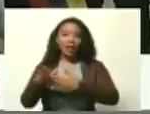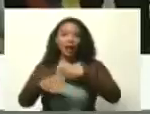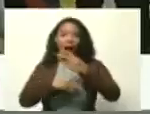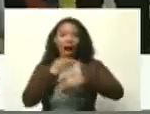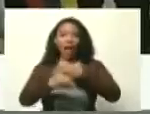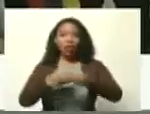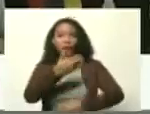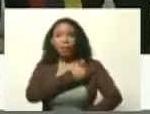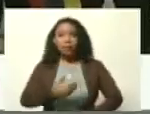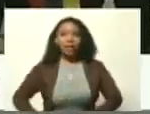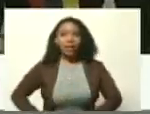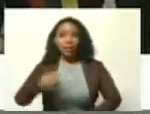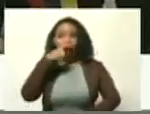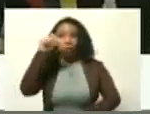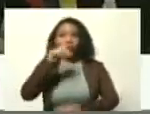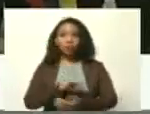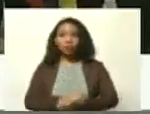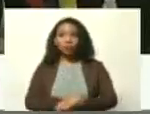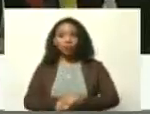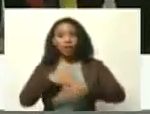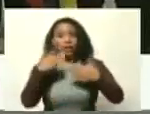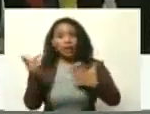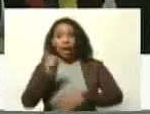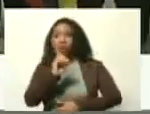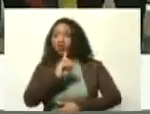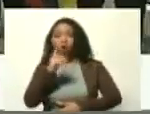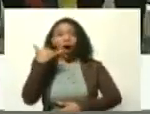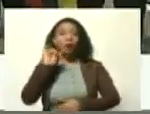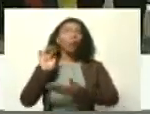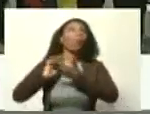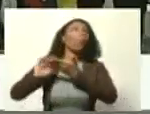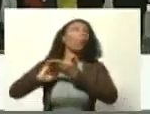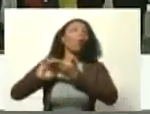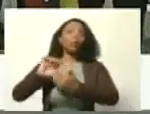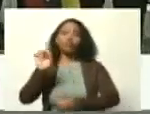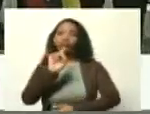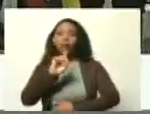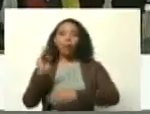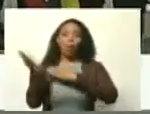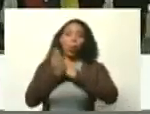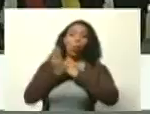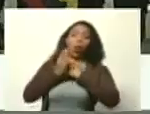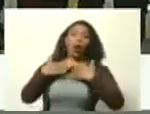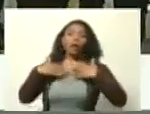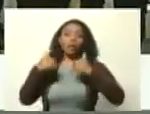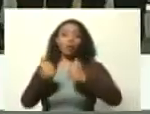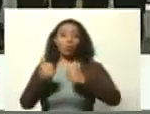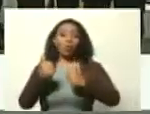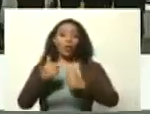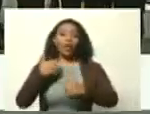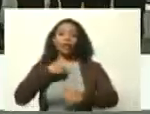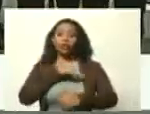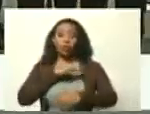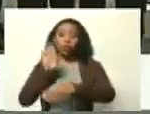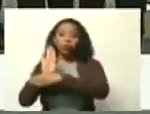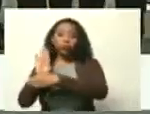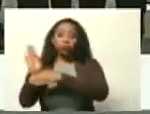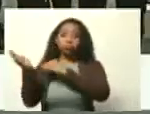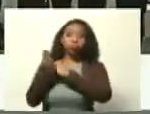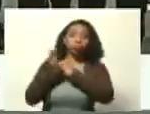garantizado el presidente Nicolás Maduro. Así que no tenemos excusa para proteger nuestra salud y nosotros